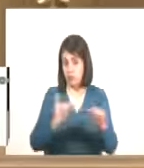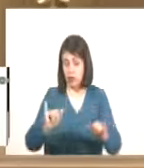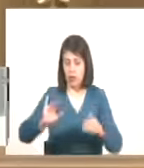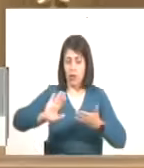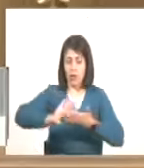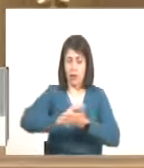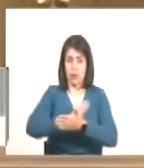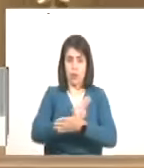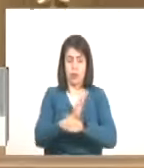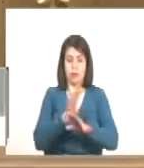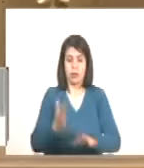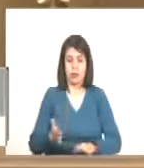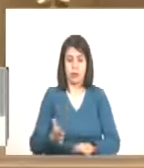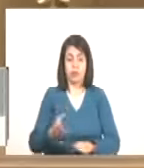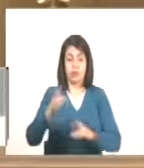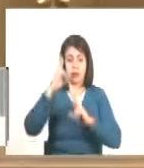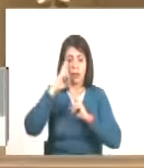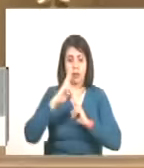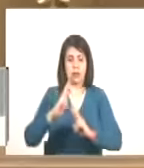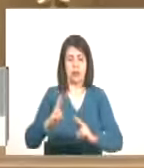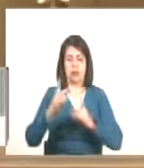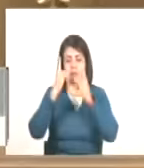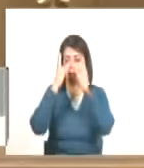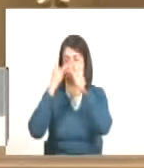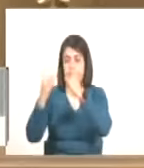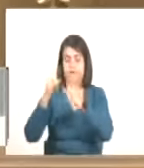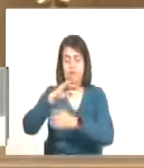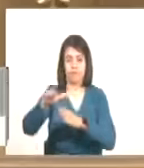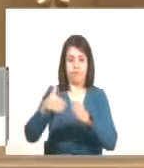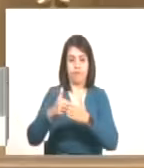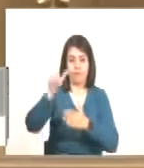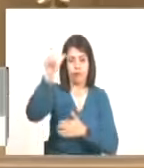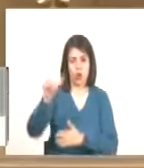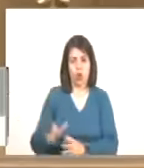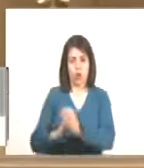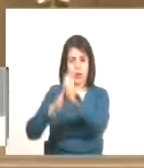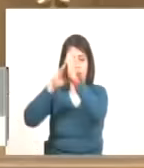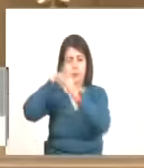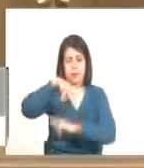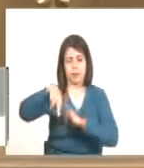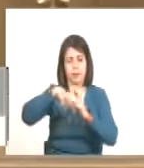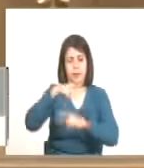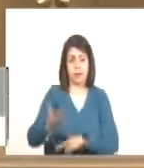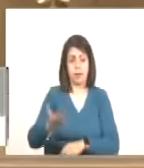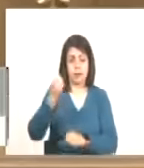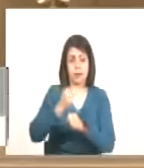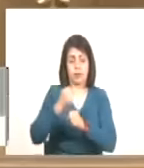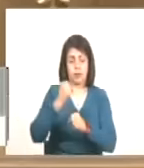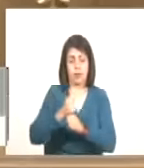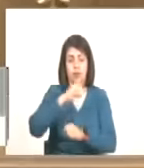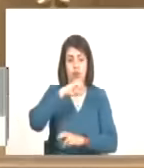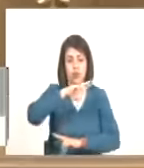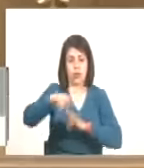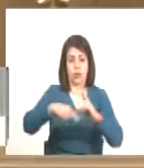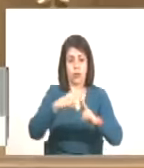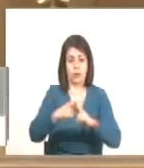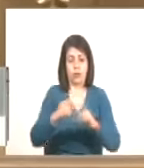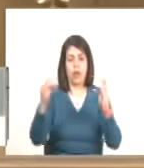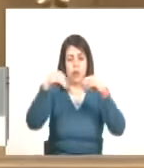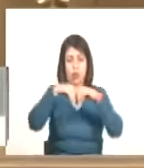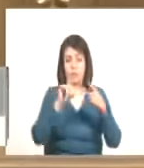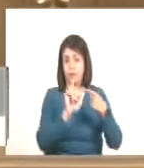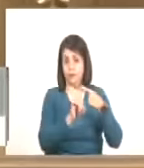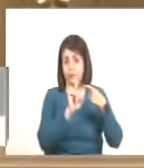acabar con el respeto y la admiración popular que este líder revolucionario y su rol en la historia universal.